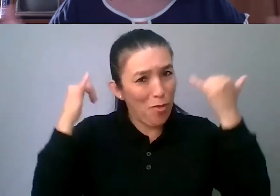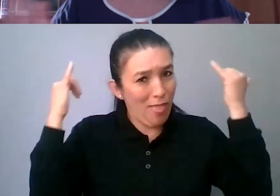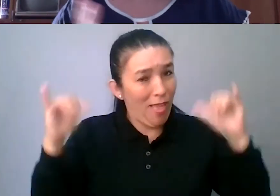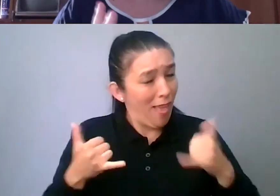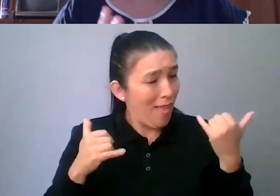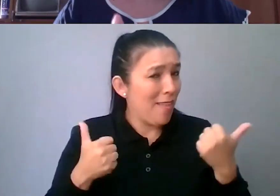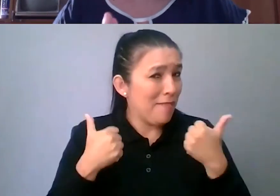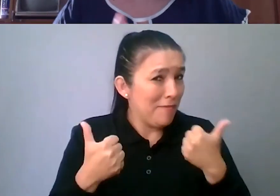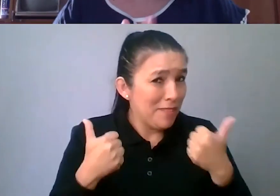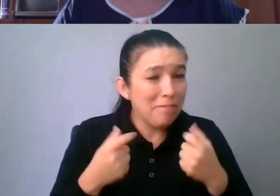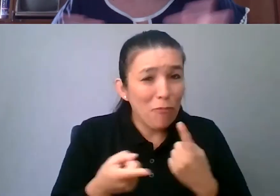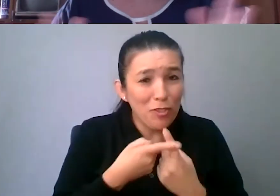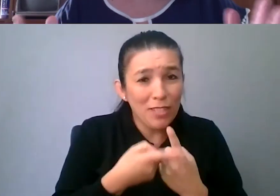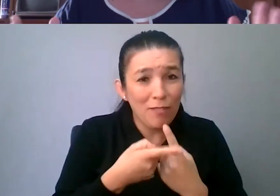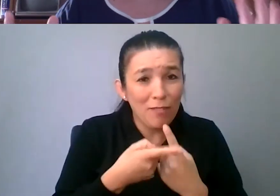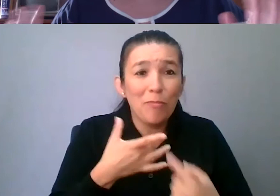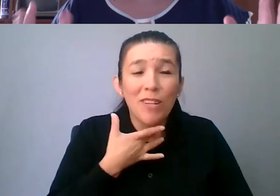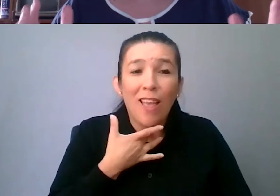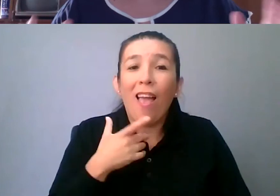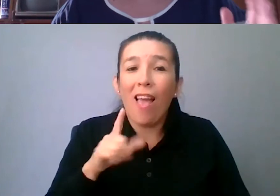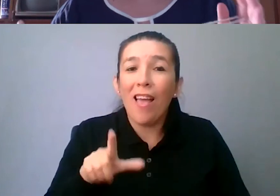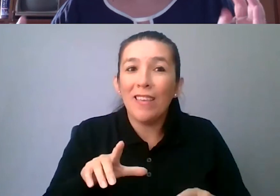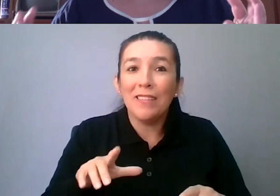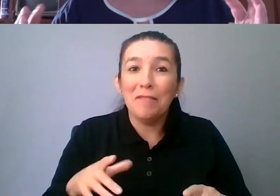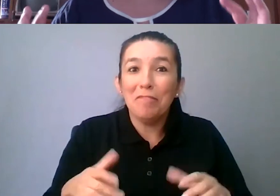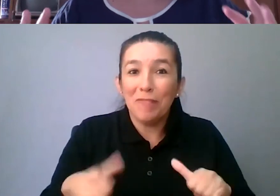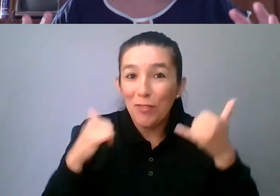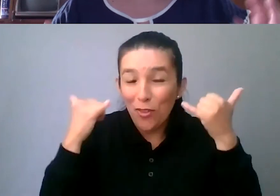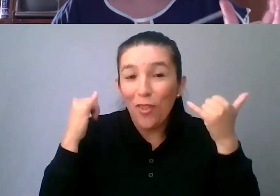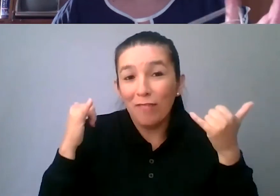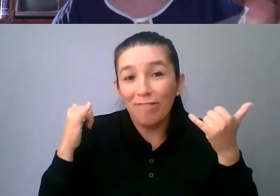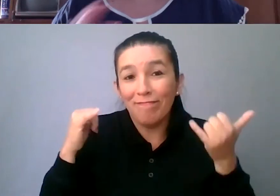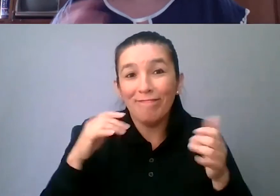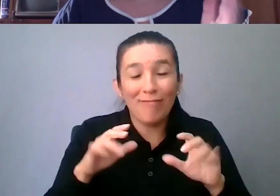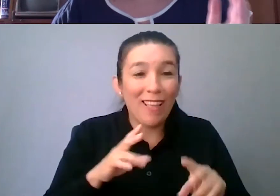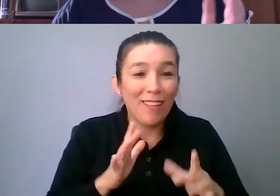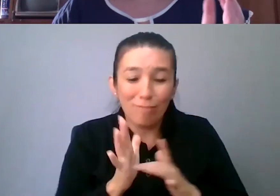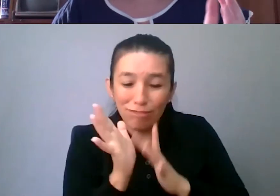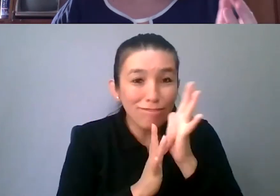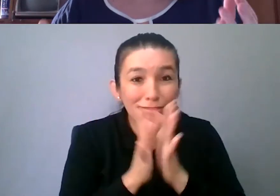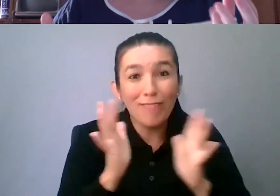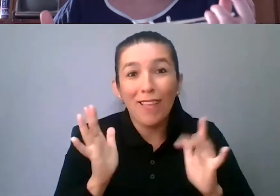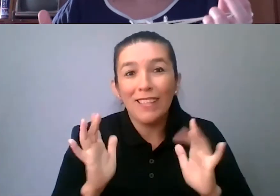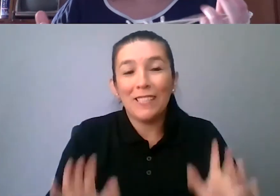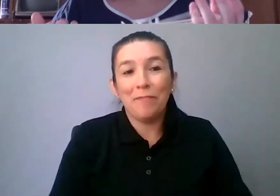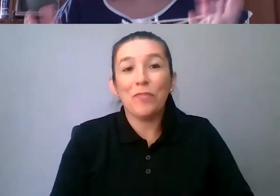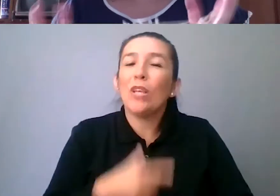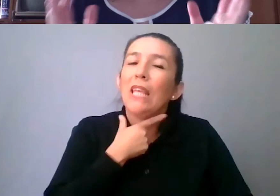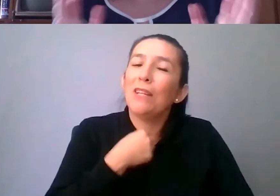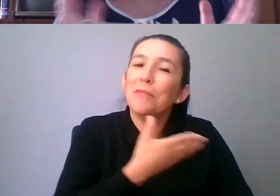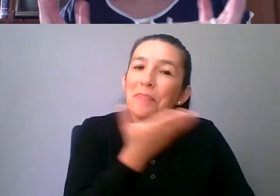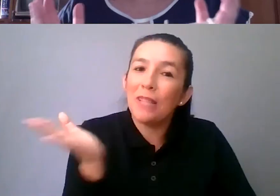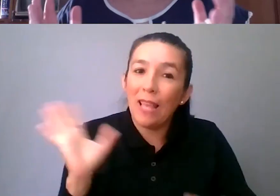porque también hay un componente ahí de entretención al realizar estas figuras. Claro. Yo les quiero dar las